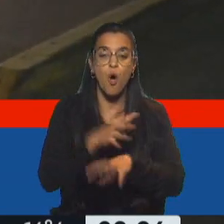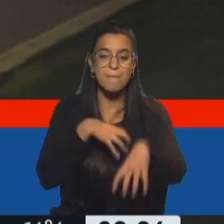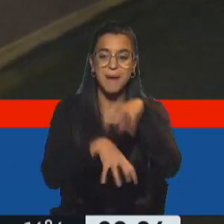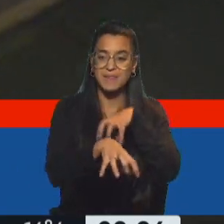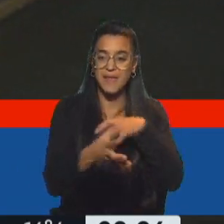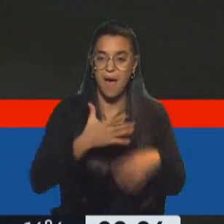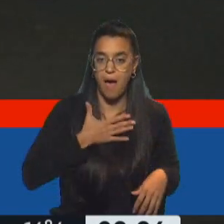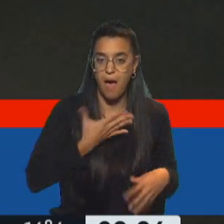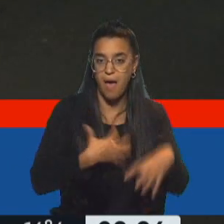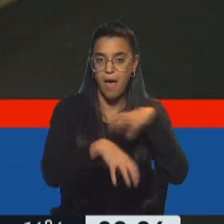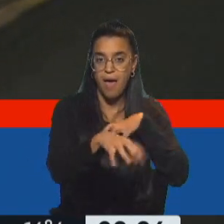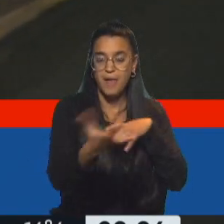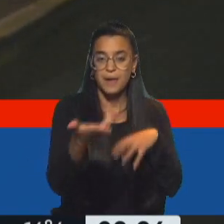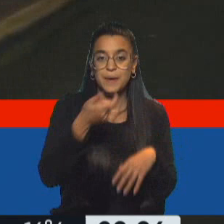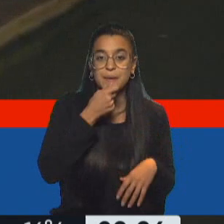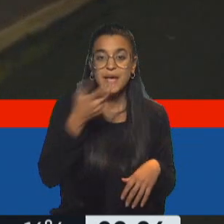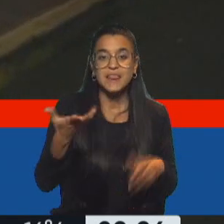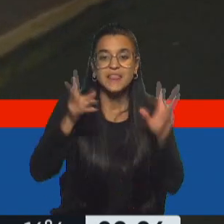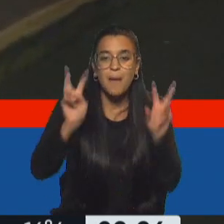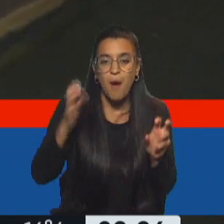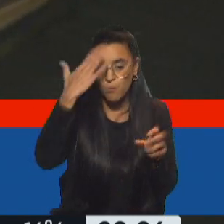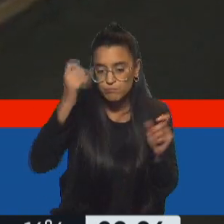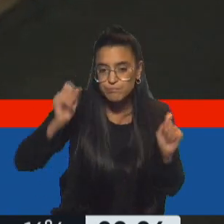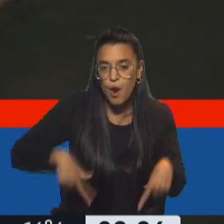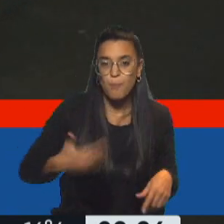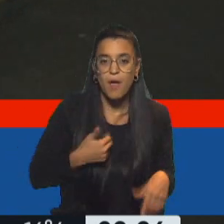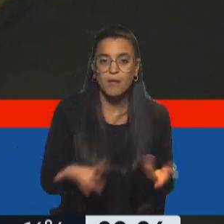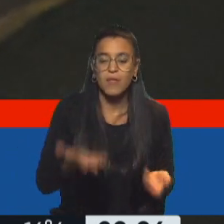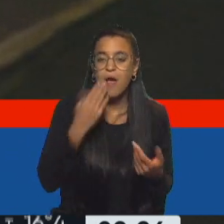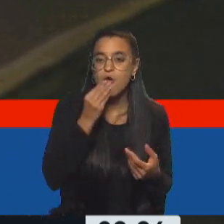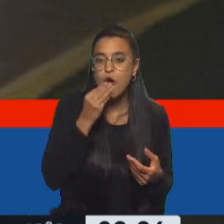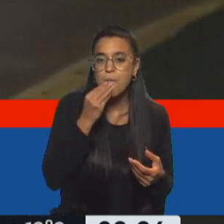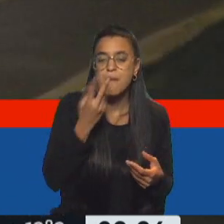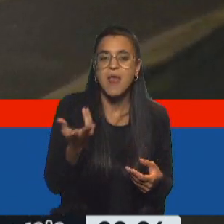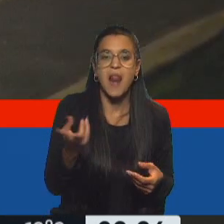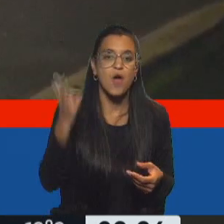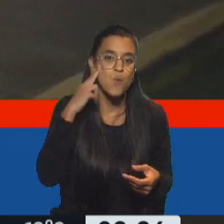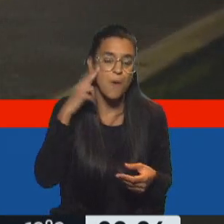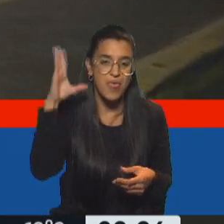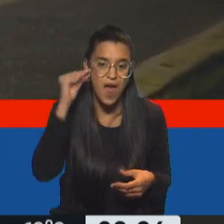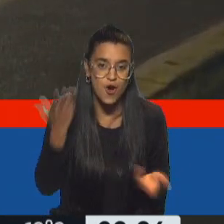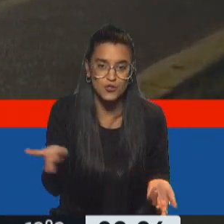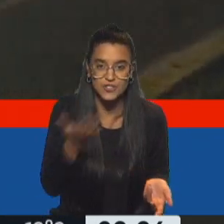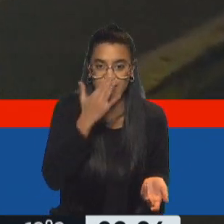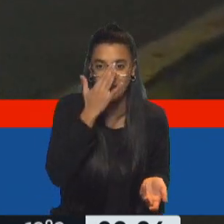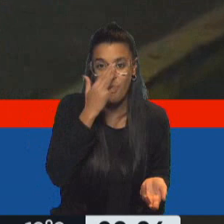con las cuestiones culturales que tenemos argentinos de comer a las 21 horas, ¿no? O sea,